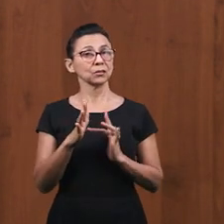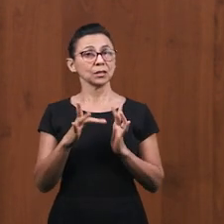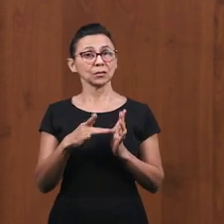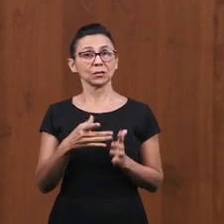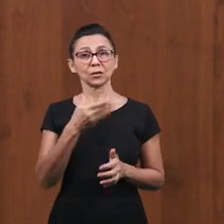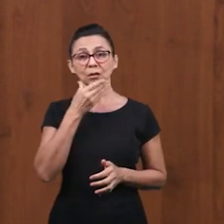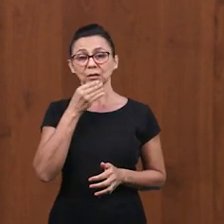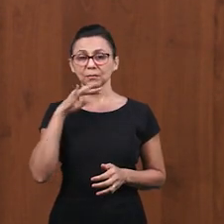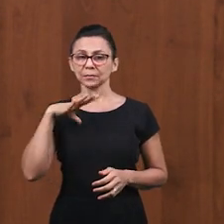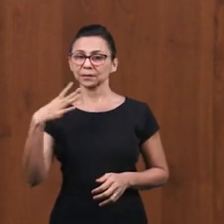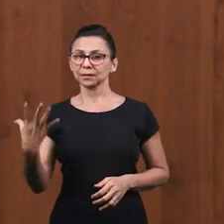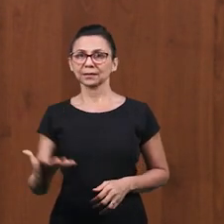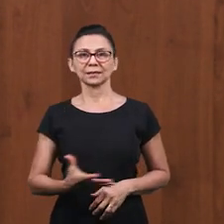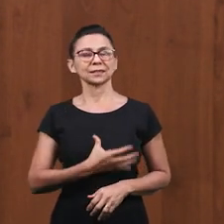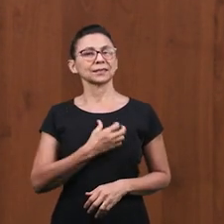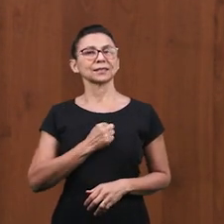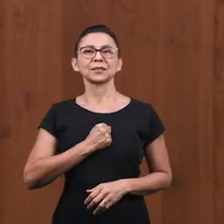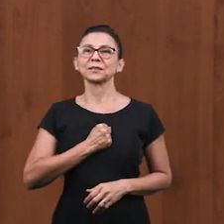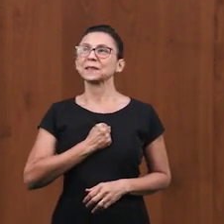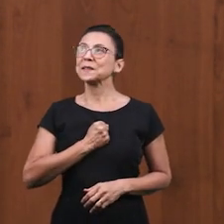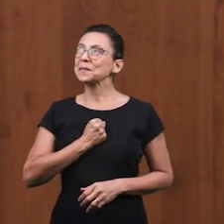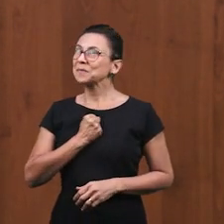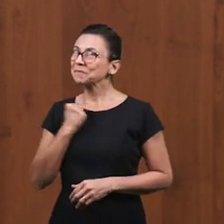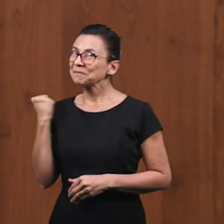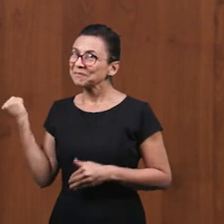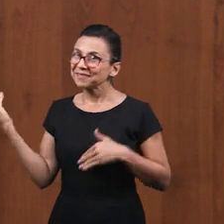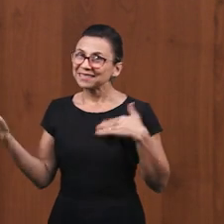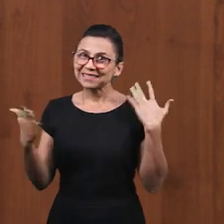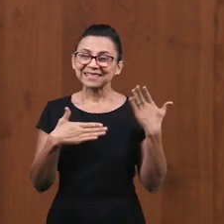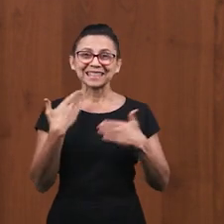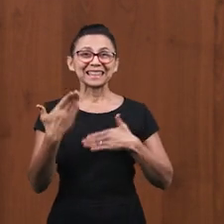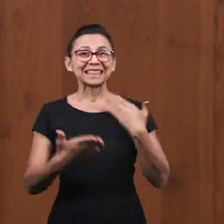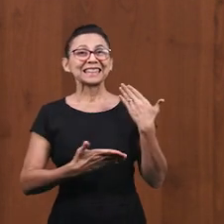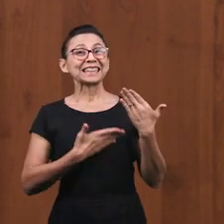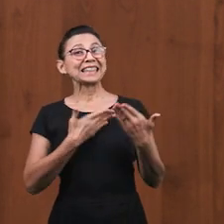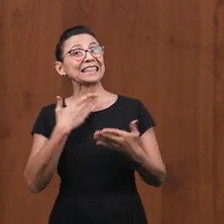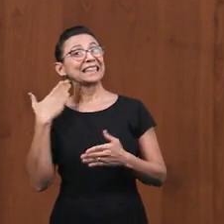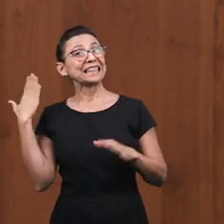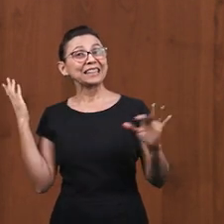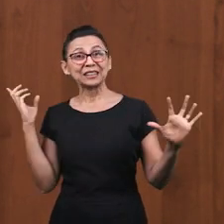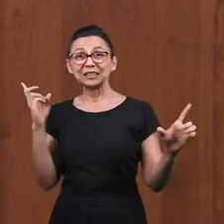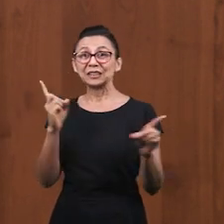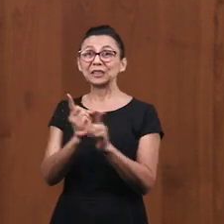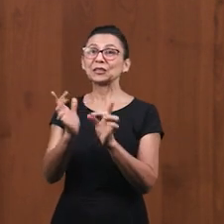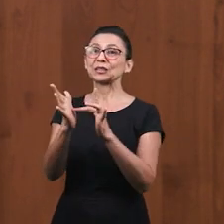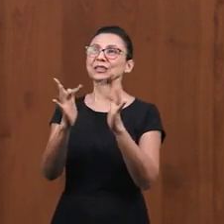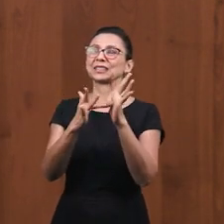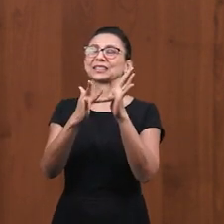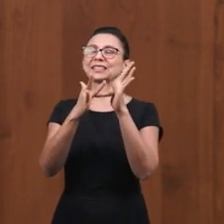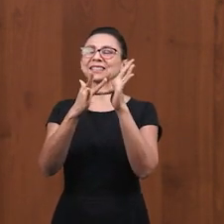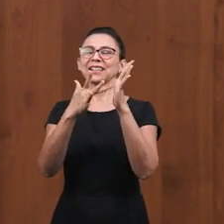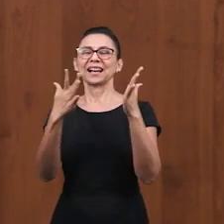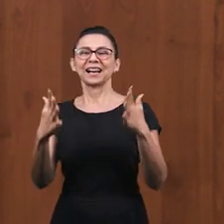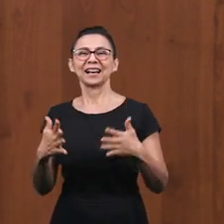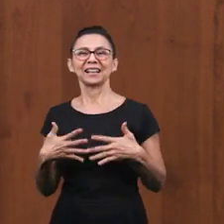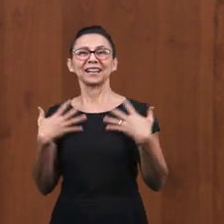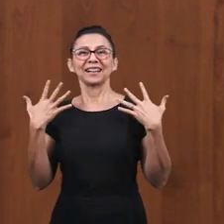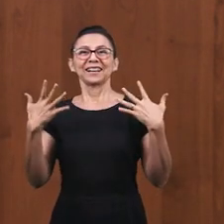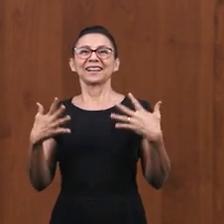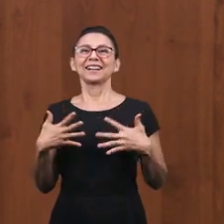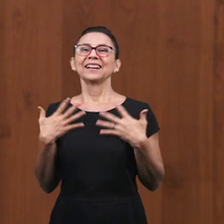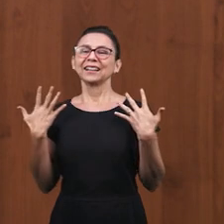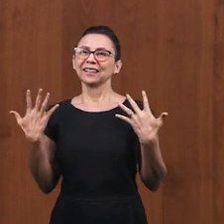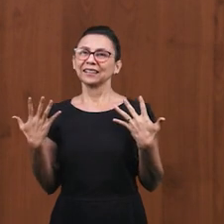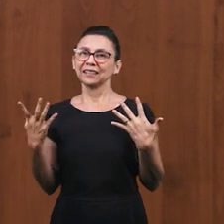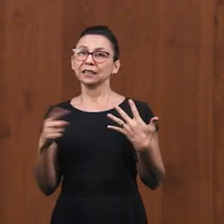como nuestro Salvador. Y la alegría que Zaqueo tuvo en aquel momento, en aquel encuentro con Jesús, es la alegría